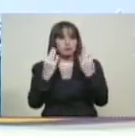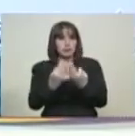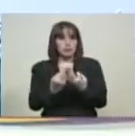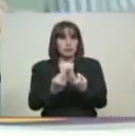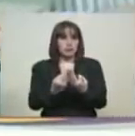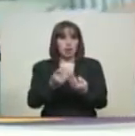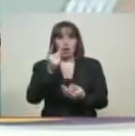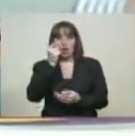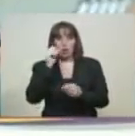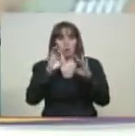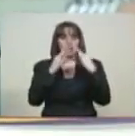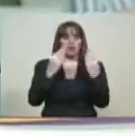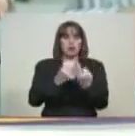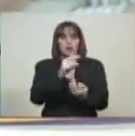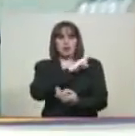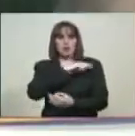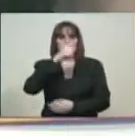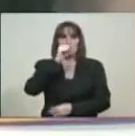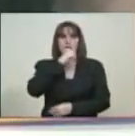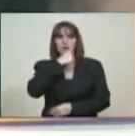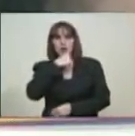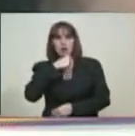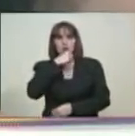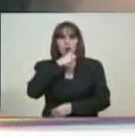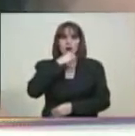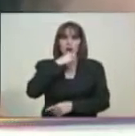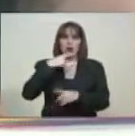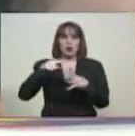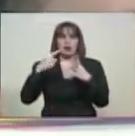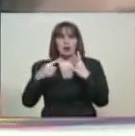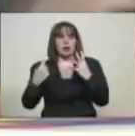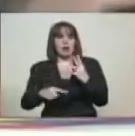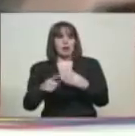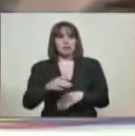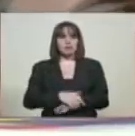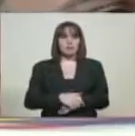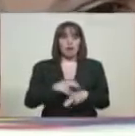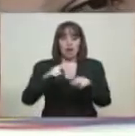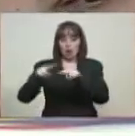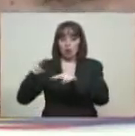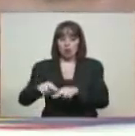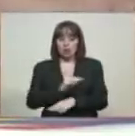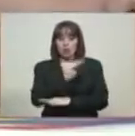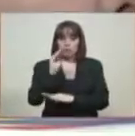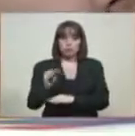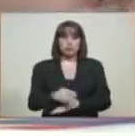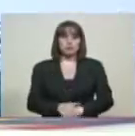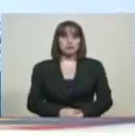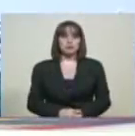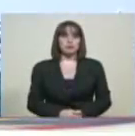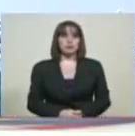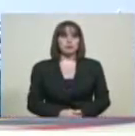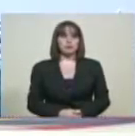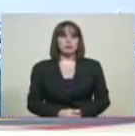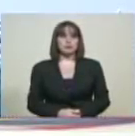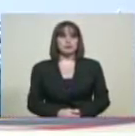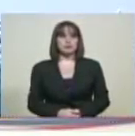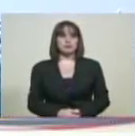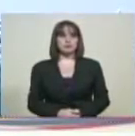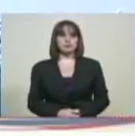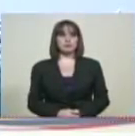al hombre jefe de familia a la abuela al abuelo al padre a la madre proteger a los niños a las niñas así